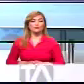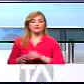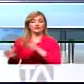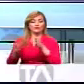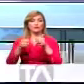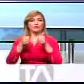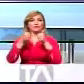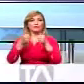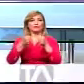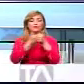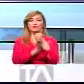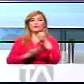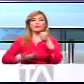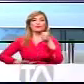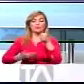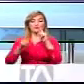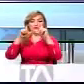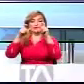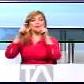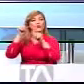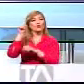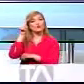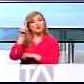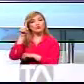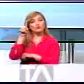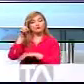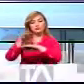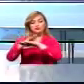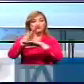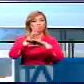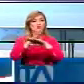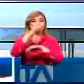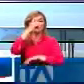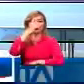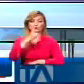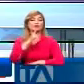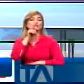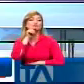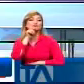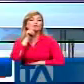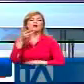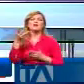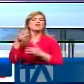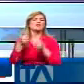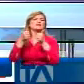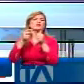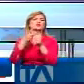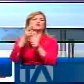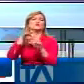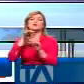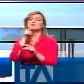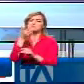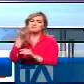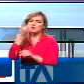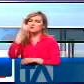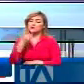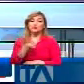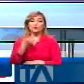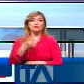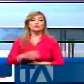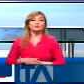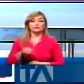El candidato presidencial por la Alianza UNES, Andrés Arauz, hace un llamado a la pronta definición del finalista que irá con él a la segunda vuelta electoral y